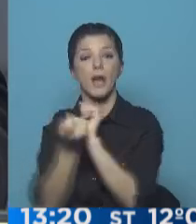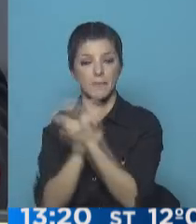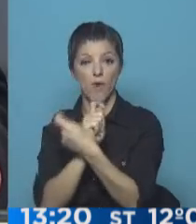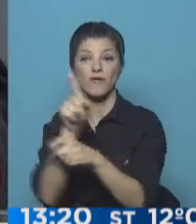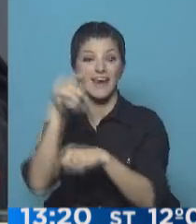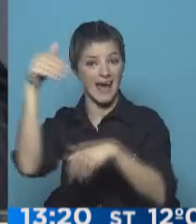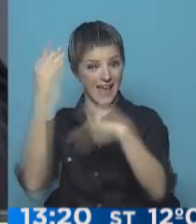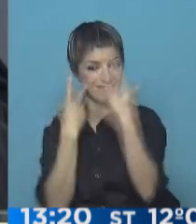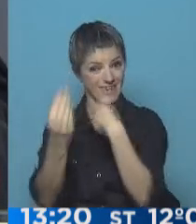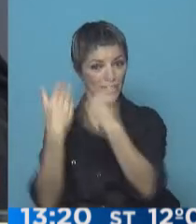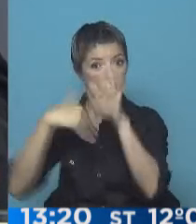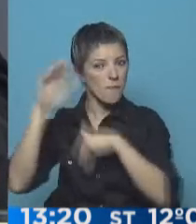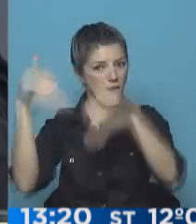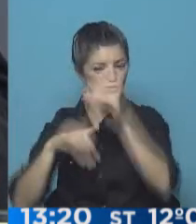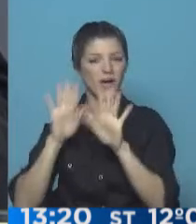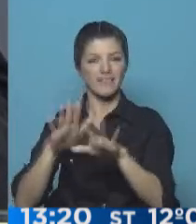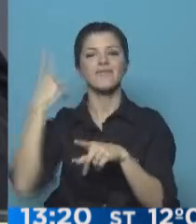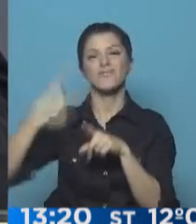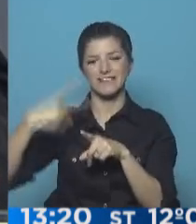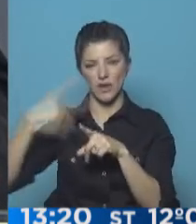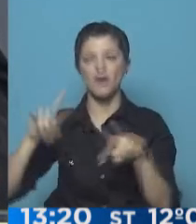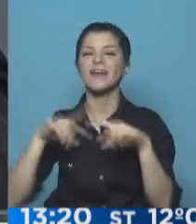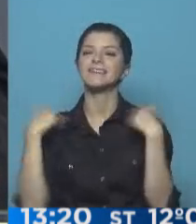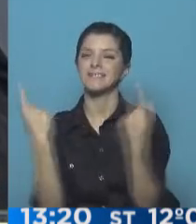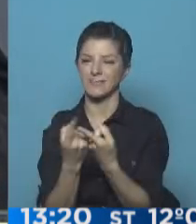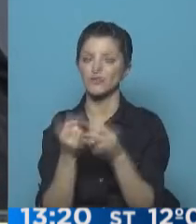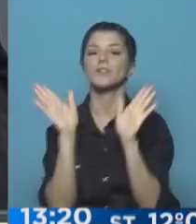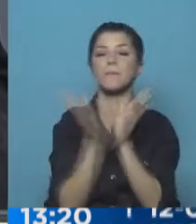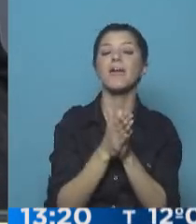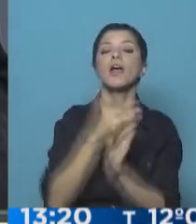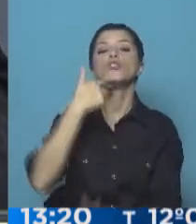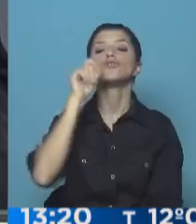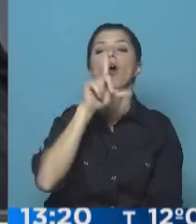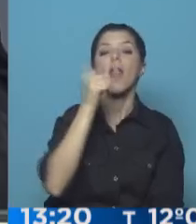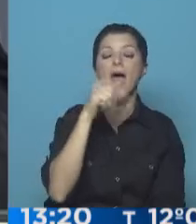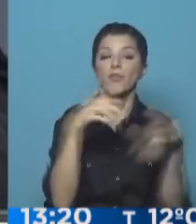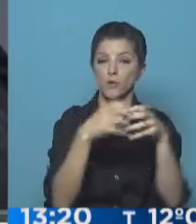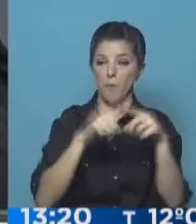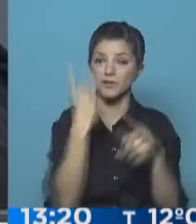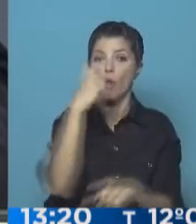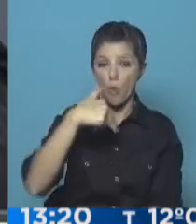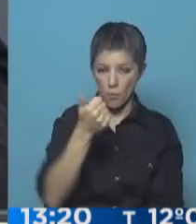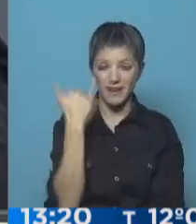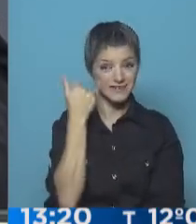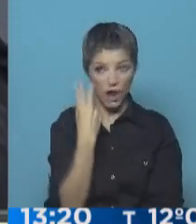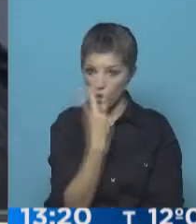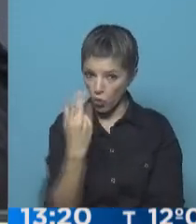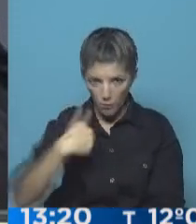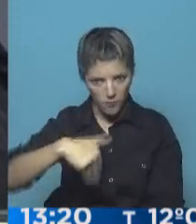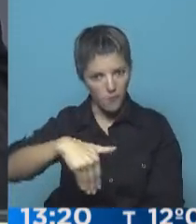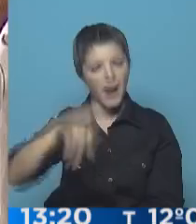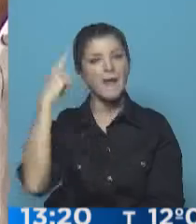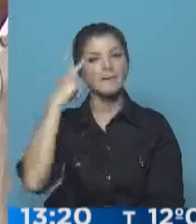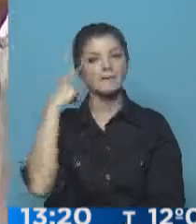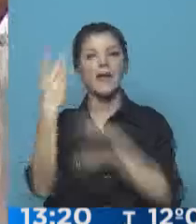en la provincia de Buenos Aires y así lo festejó en su centro de campaña. También Felipe Solá de una, ya los dos están en carrera por la gobernación